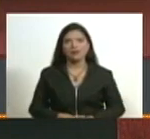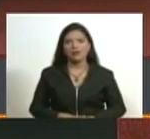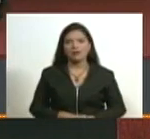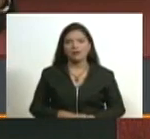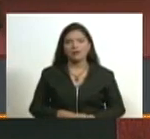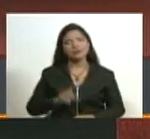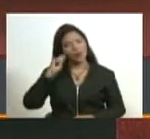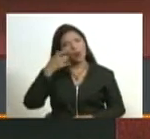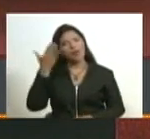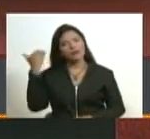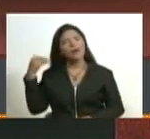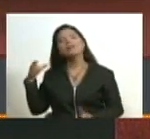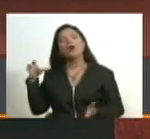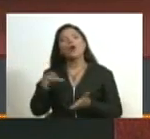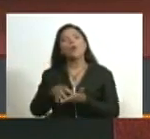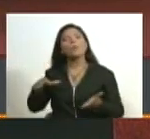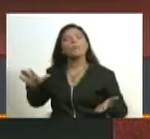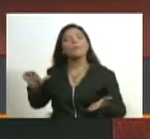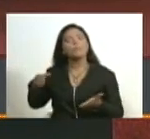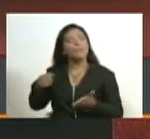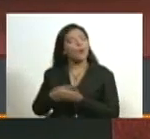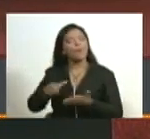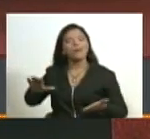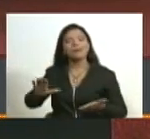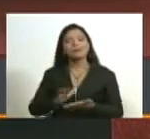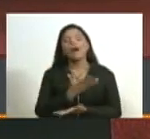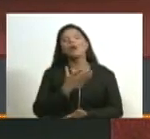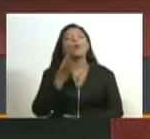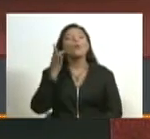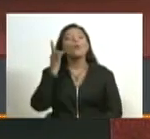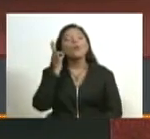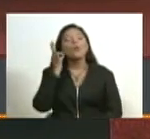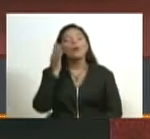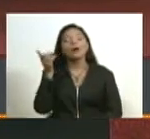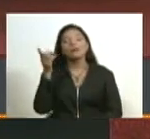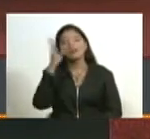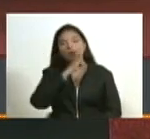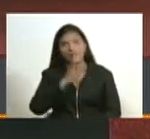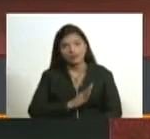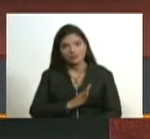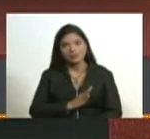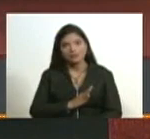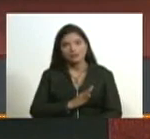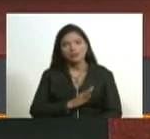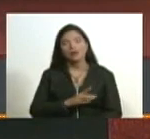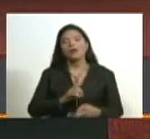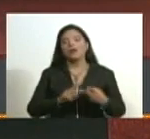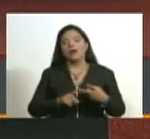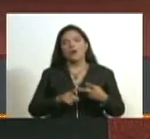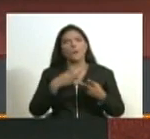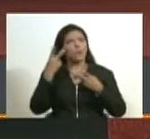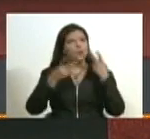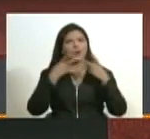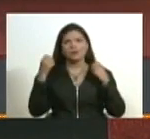de Estado contra Dilma, hace un año. Las políticas regresivas, extremistas,